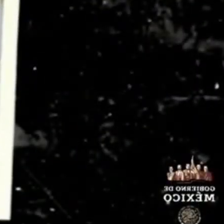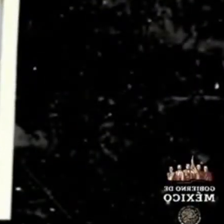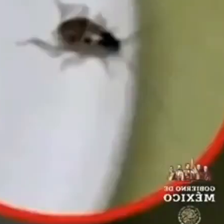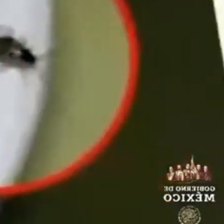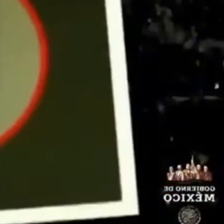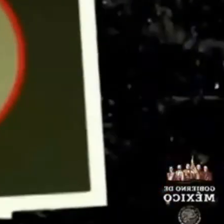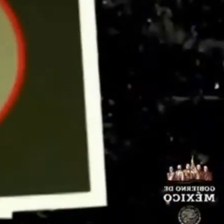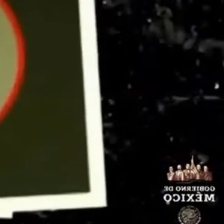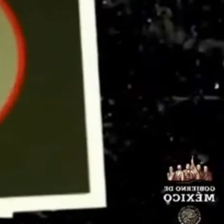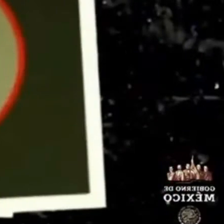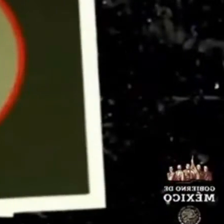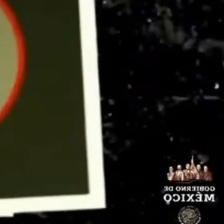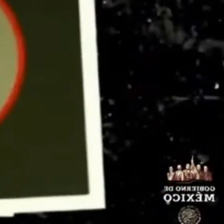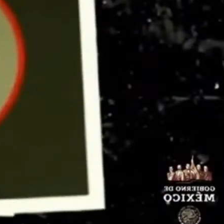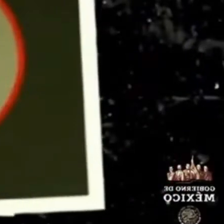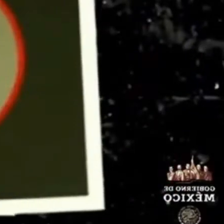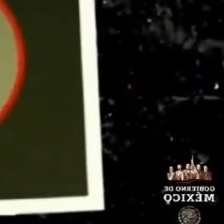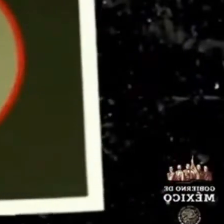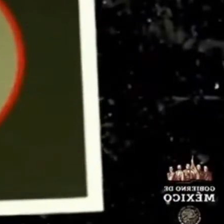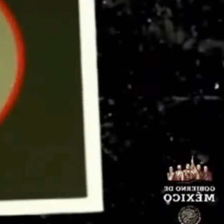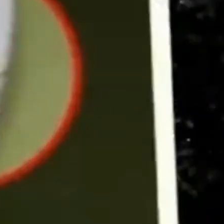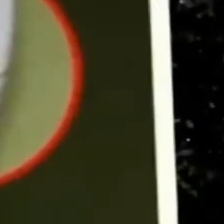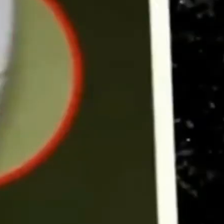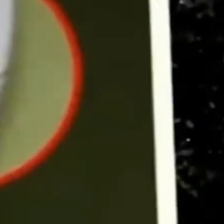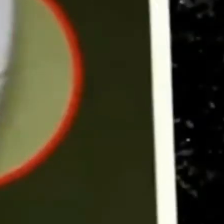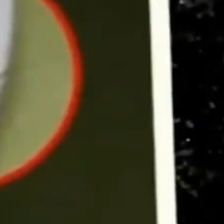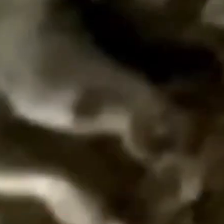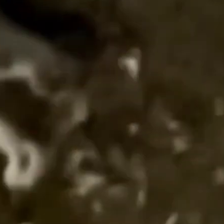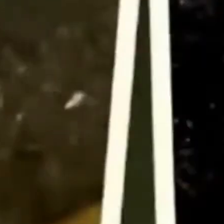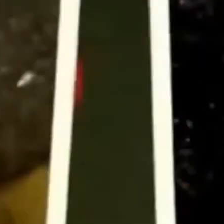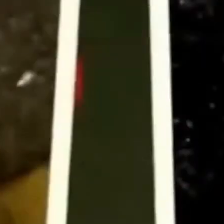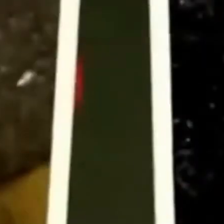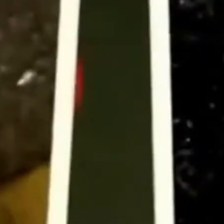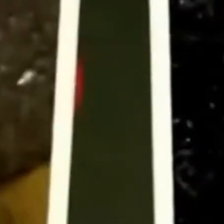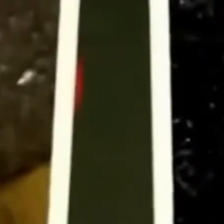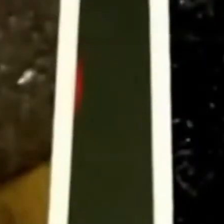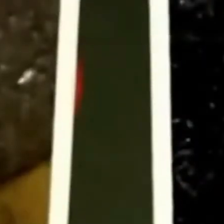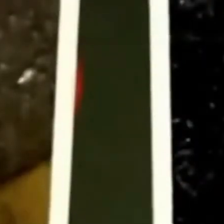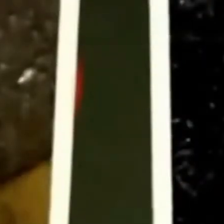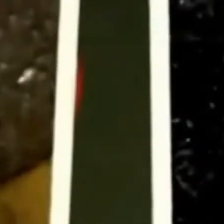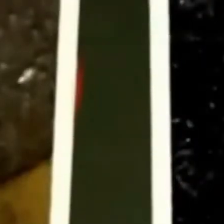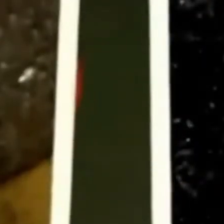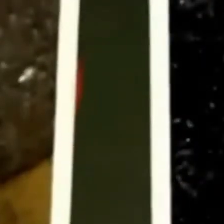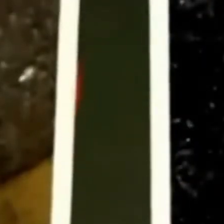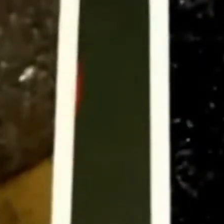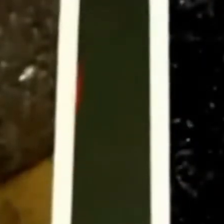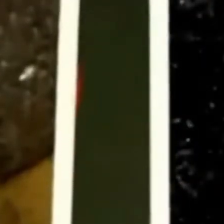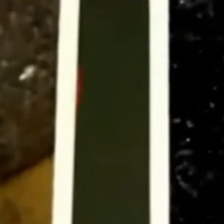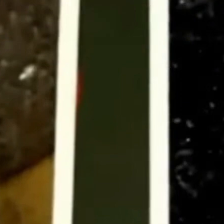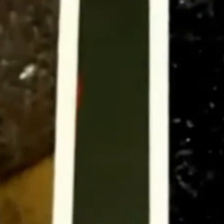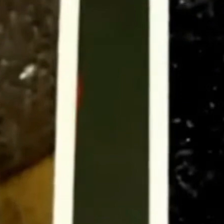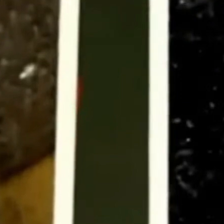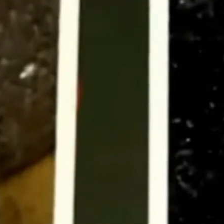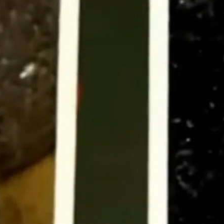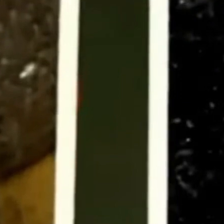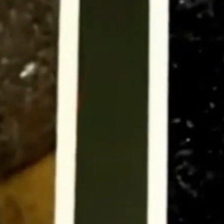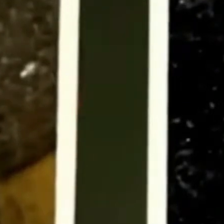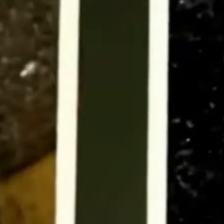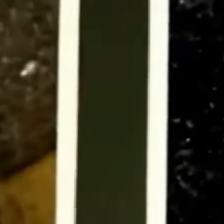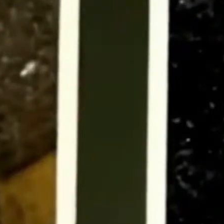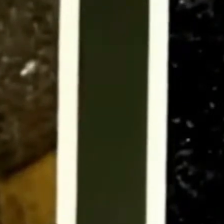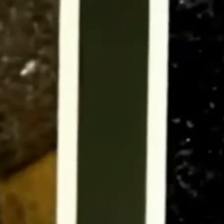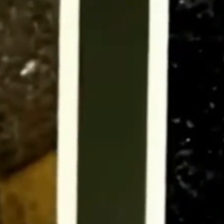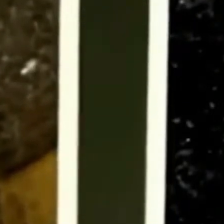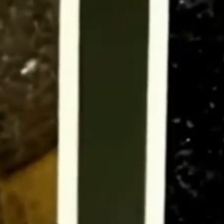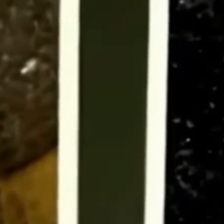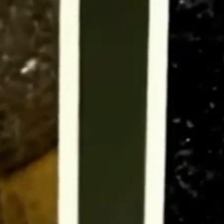que han tenido que vivir en el campo de la 27 Zona Militar, ubicado en pie de la cuesta, y del 56 Batallón de Infantería, en Cumbre de Llano, donde han tenido